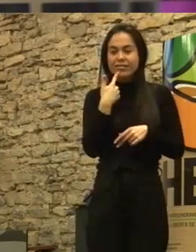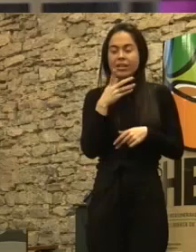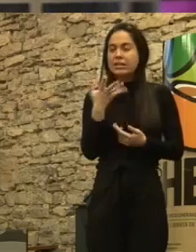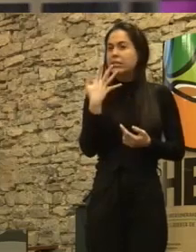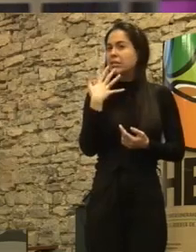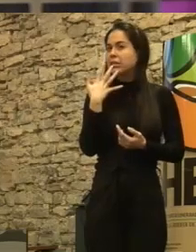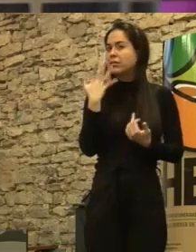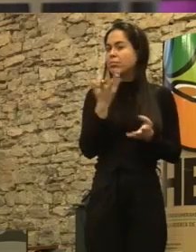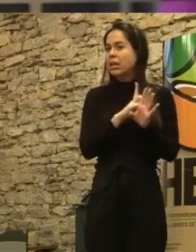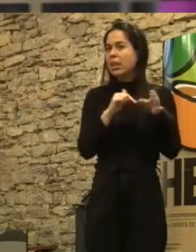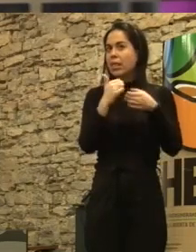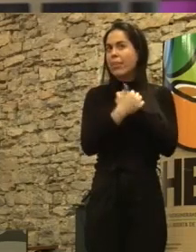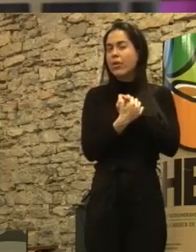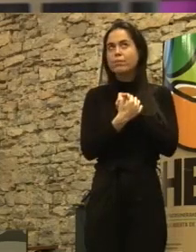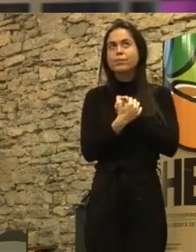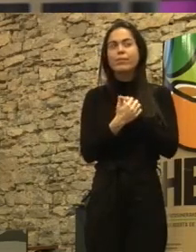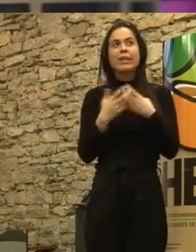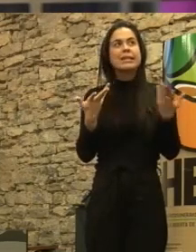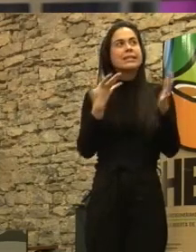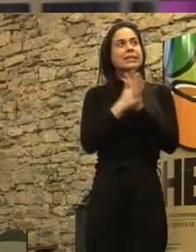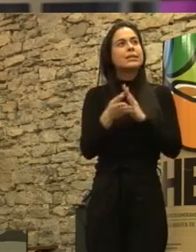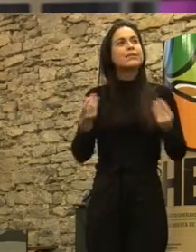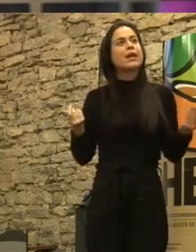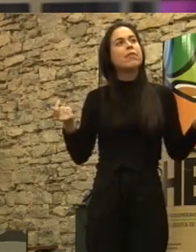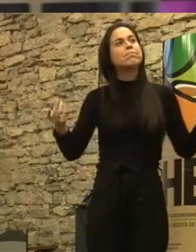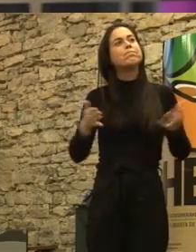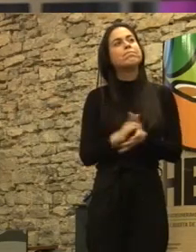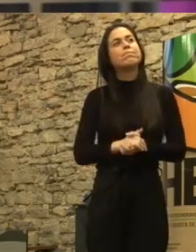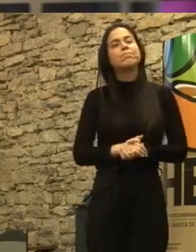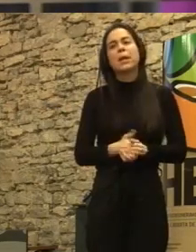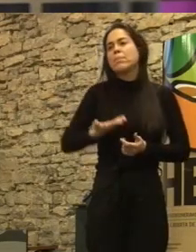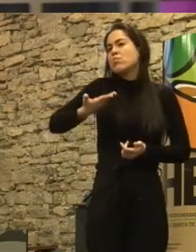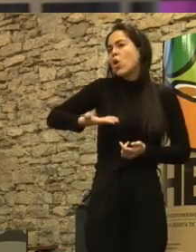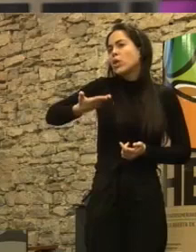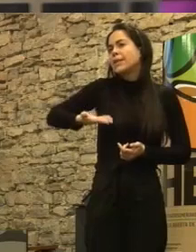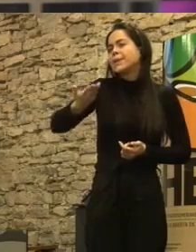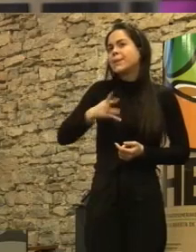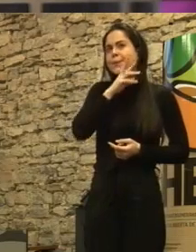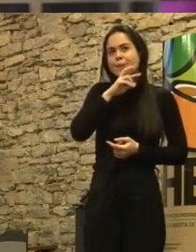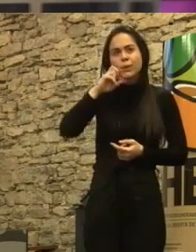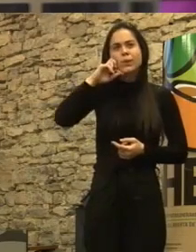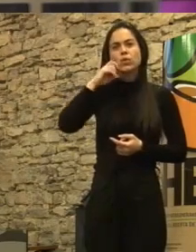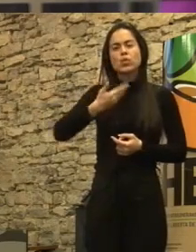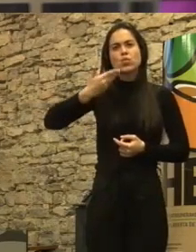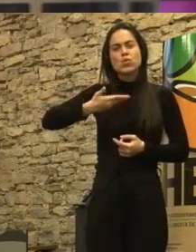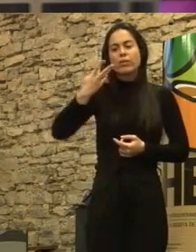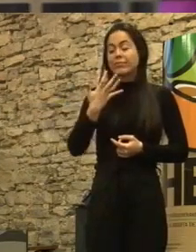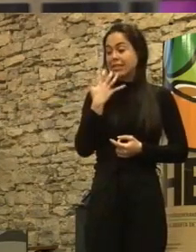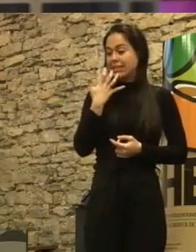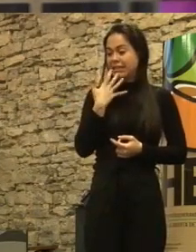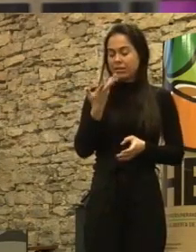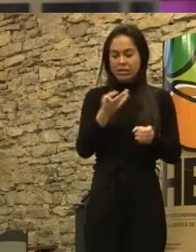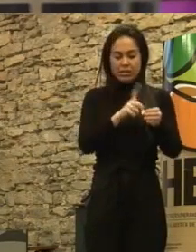representativo, la participación es especialmente importante porque, si bien la participación